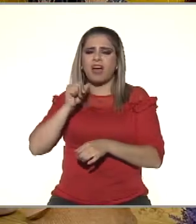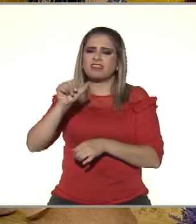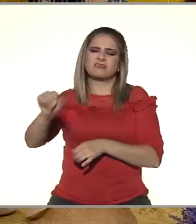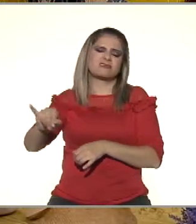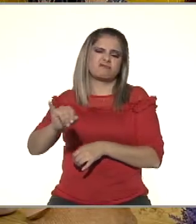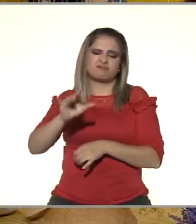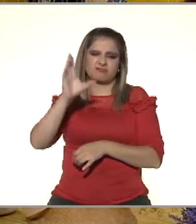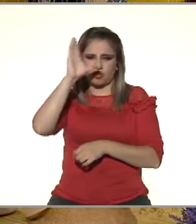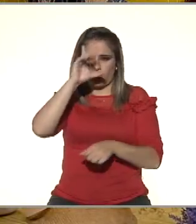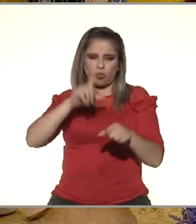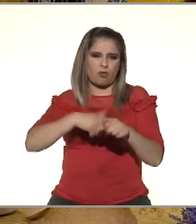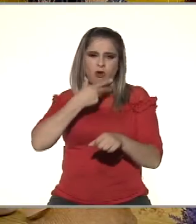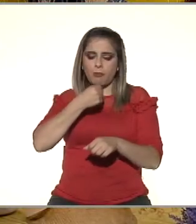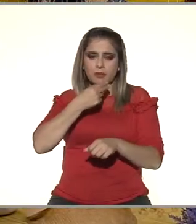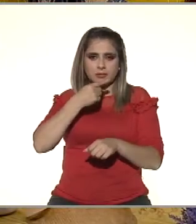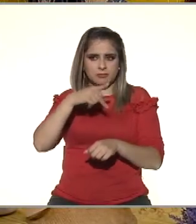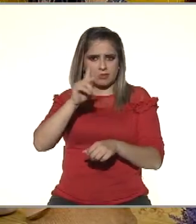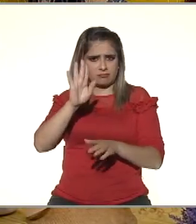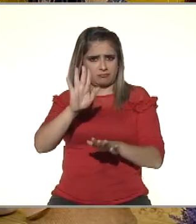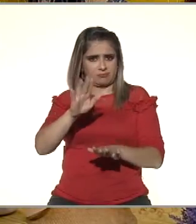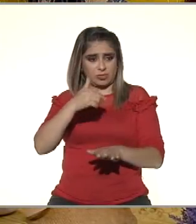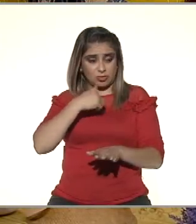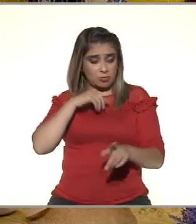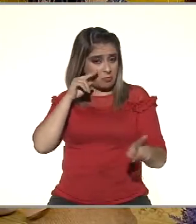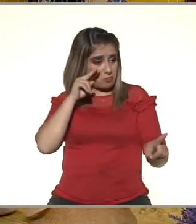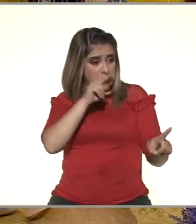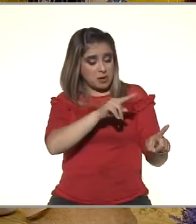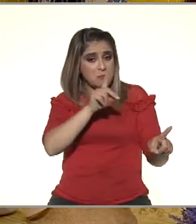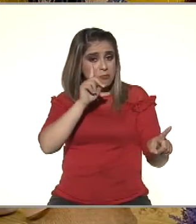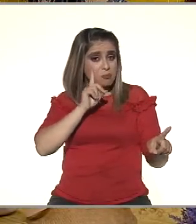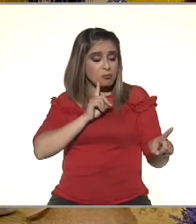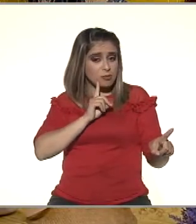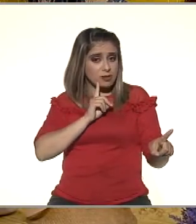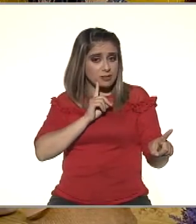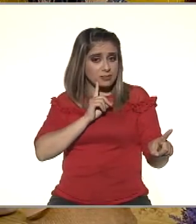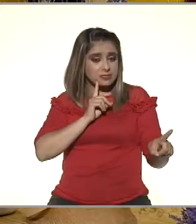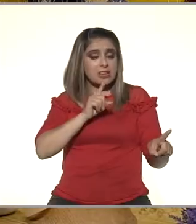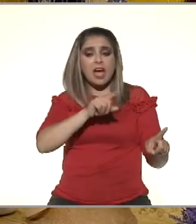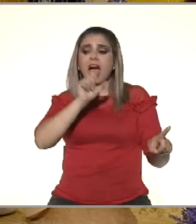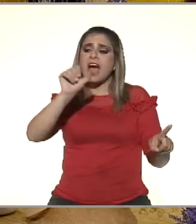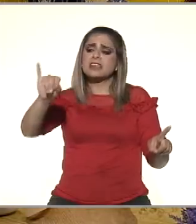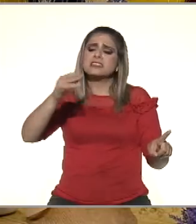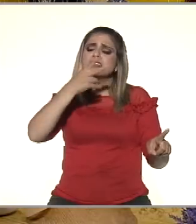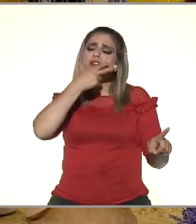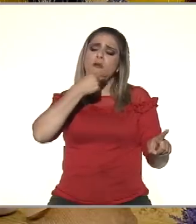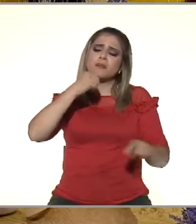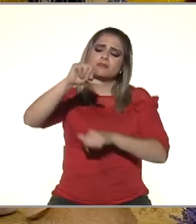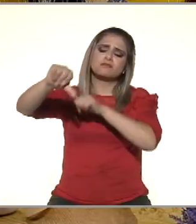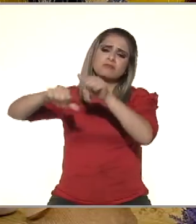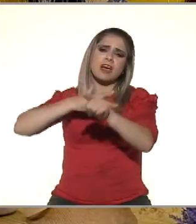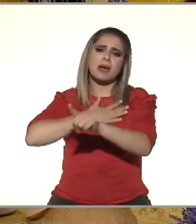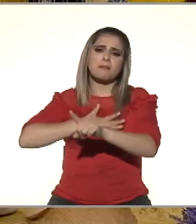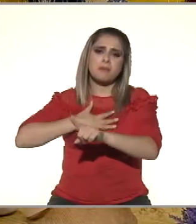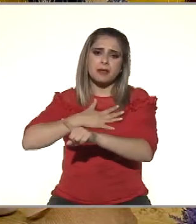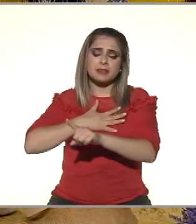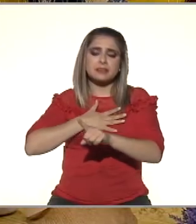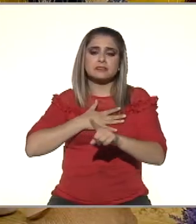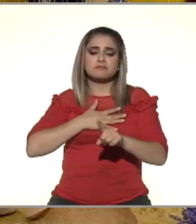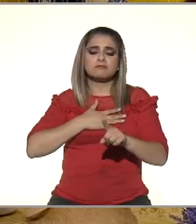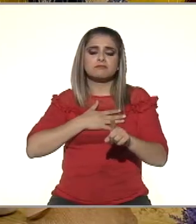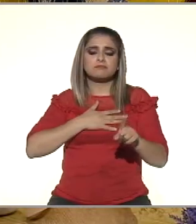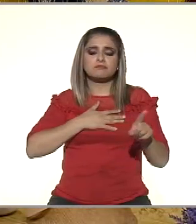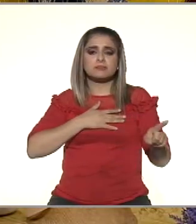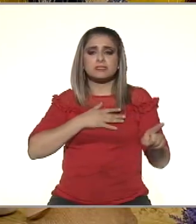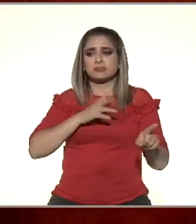hombres. Y fíjense que he encontrado mujeres, ¿sí? Que esa idea de así son los hombres, la rescata de su identidad, no tiene